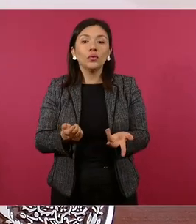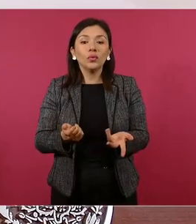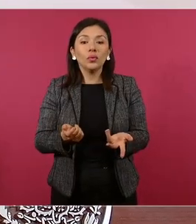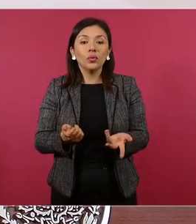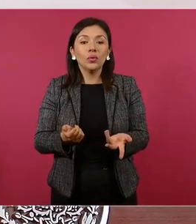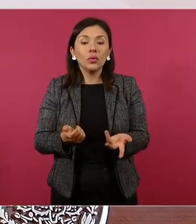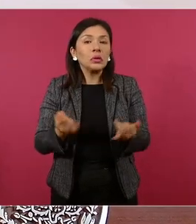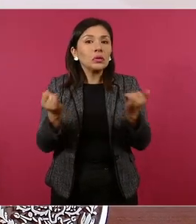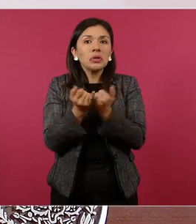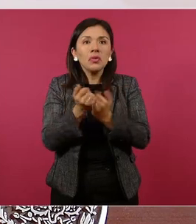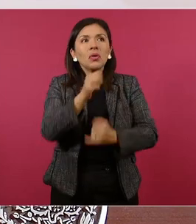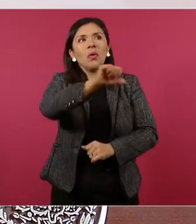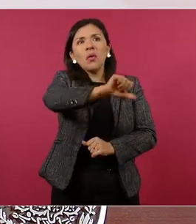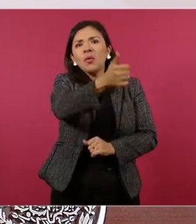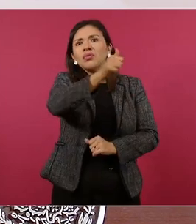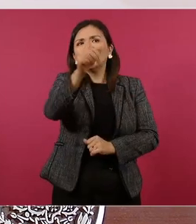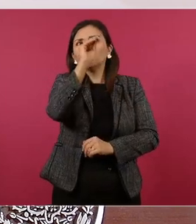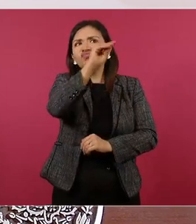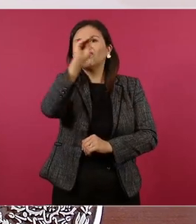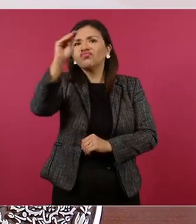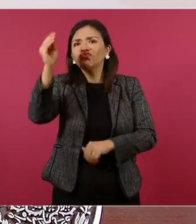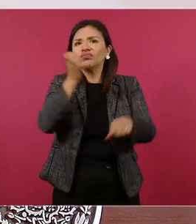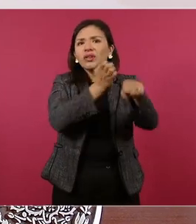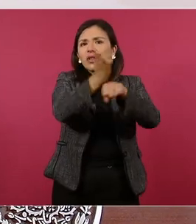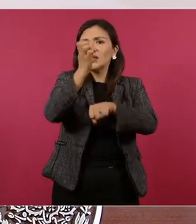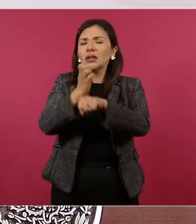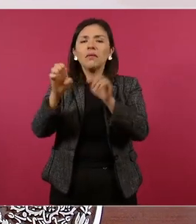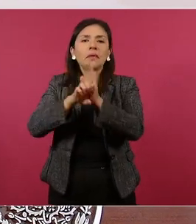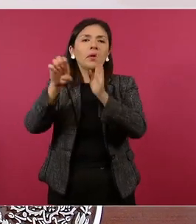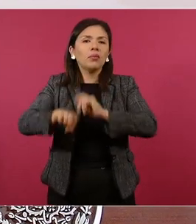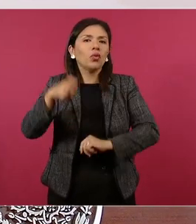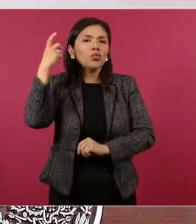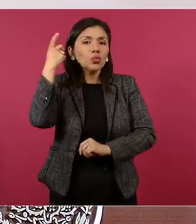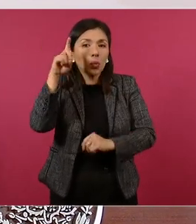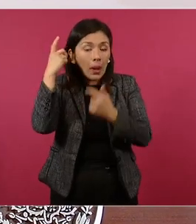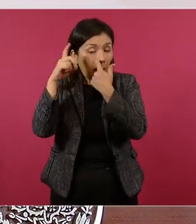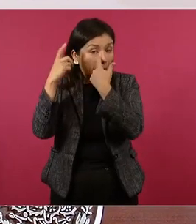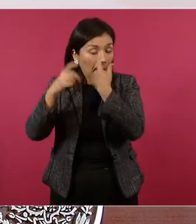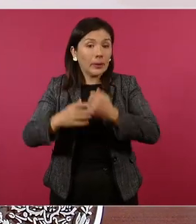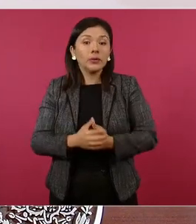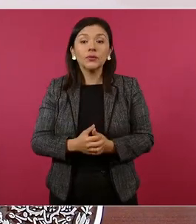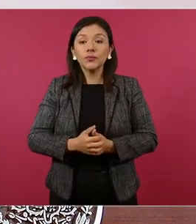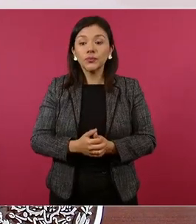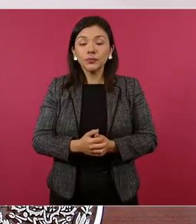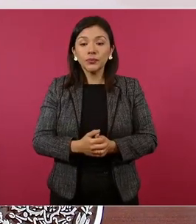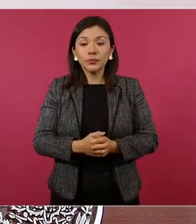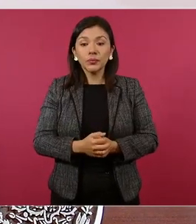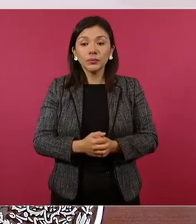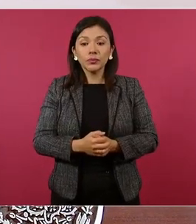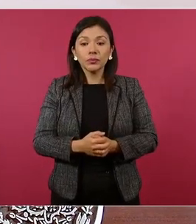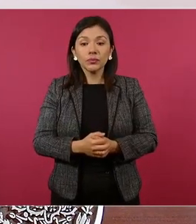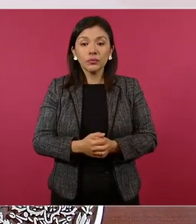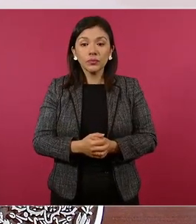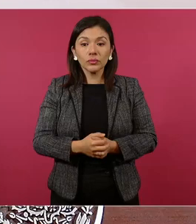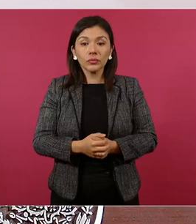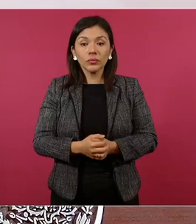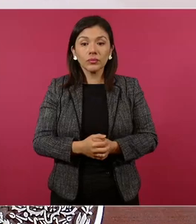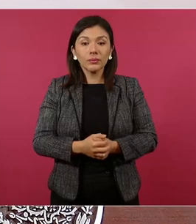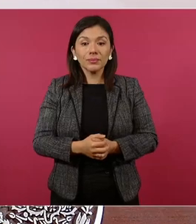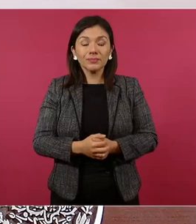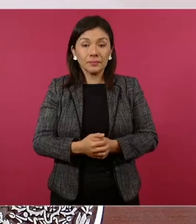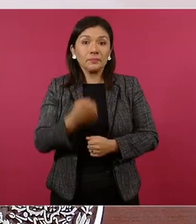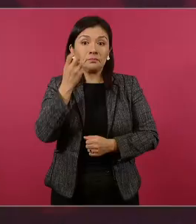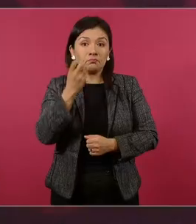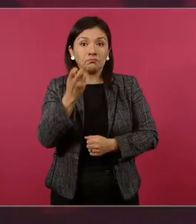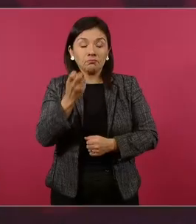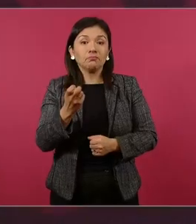de otros estados Durango en donde ya eh se